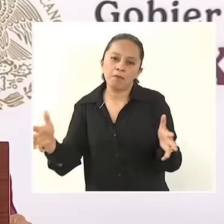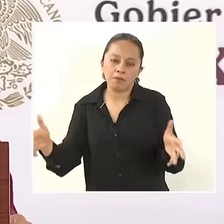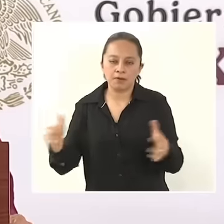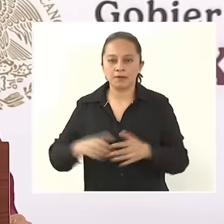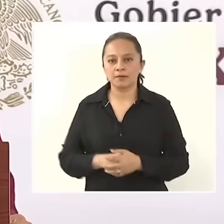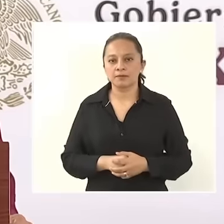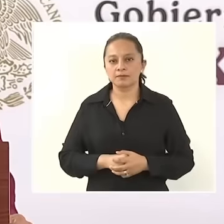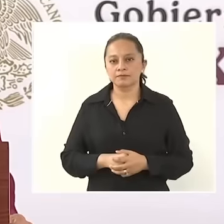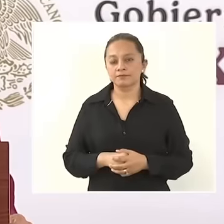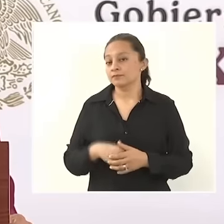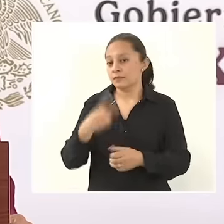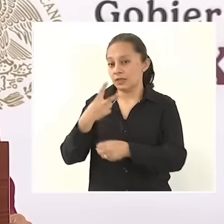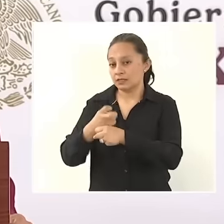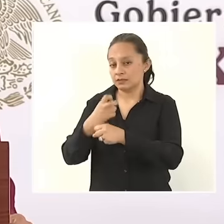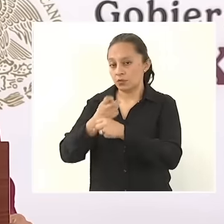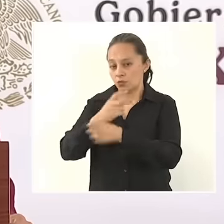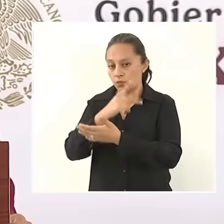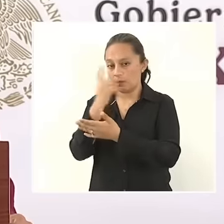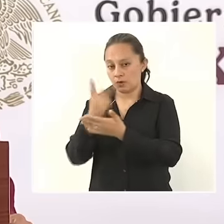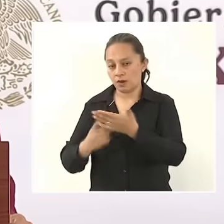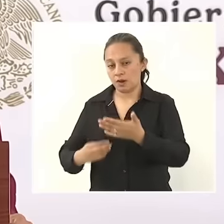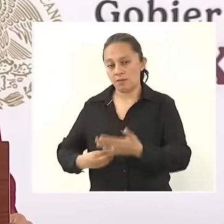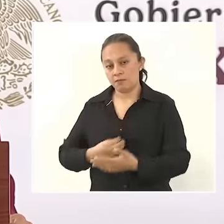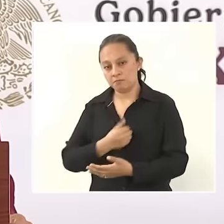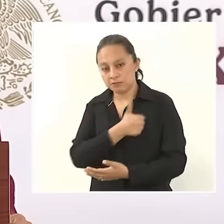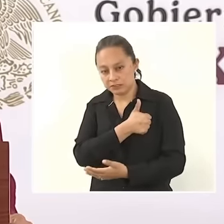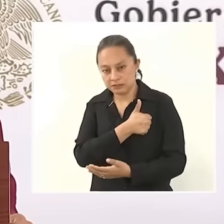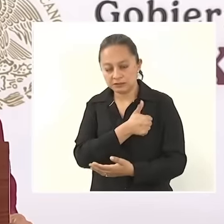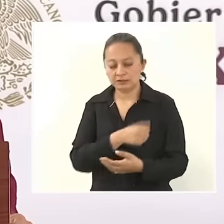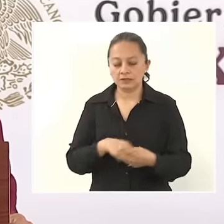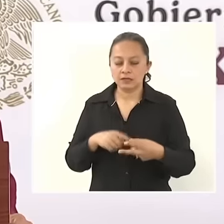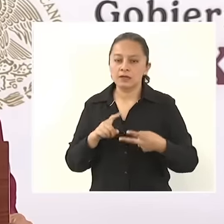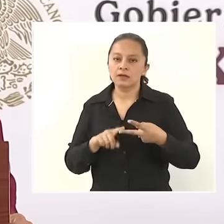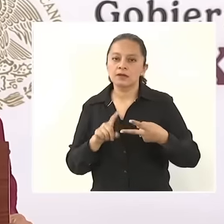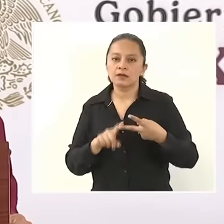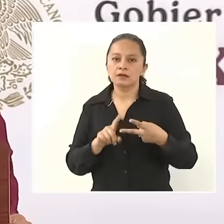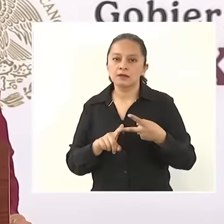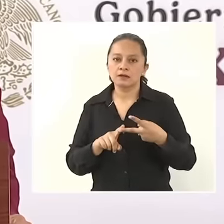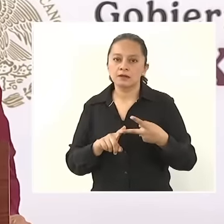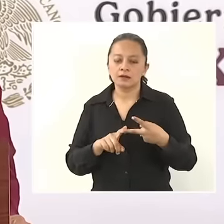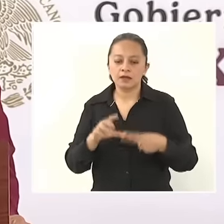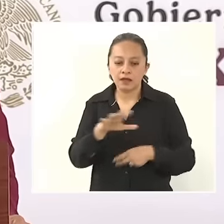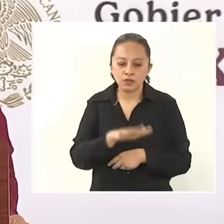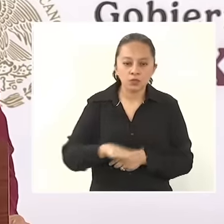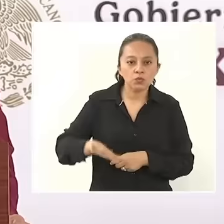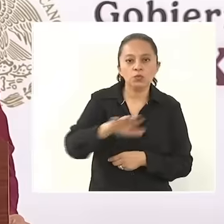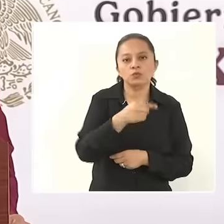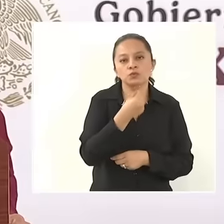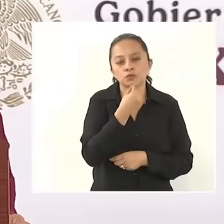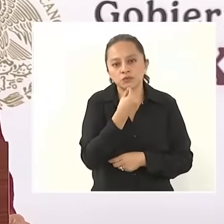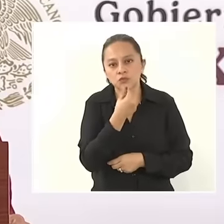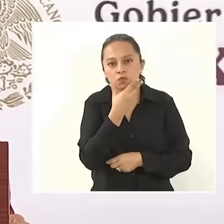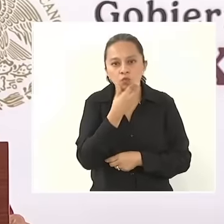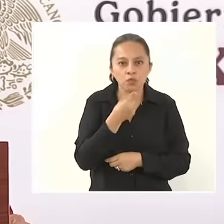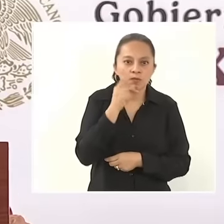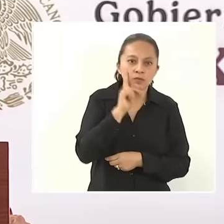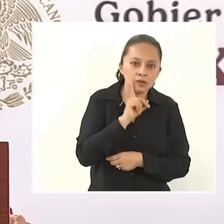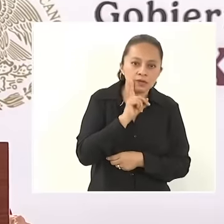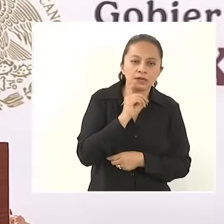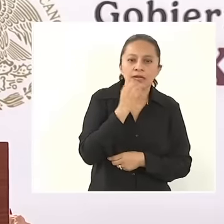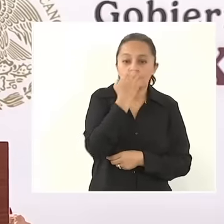El segundo programa de bienestar, apoyo a todos los niños y niñas que van en